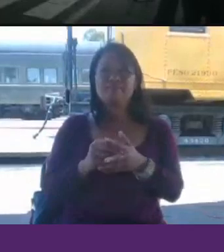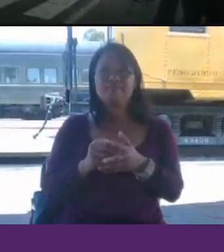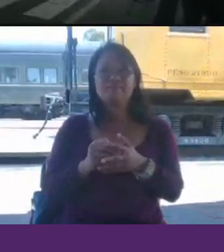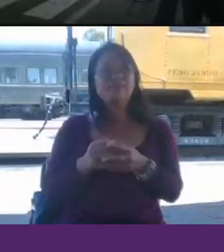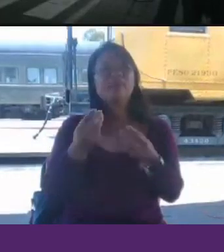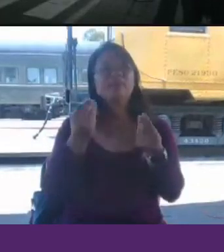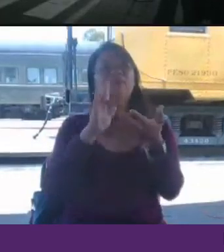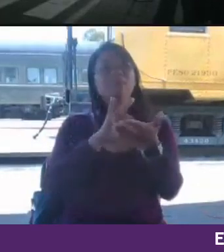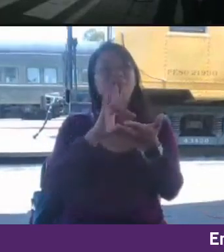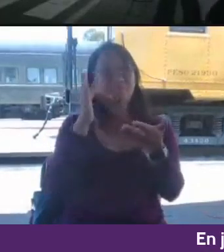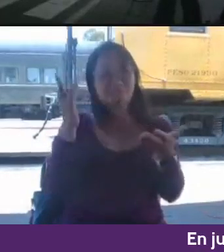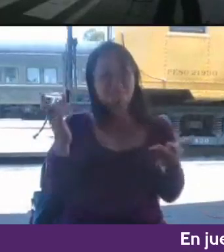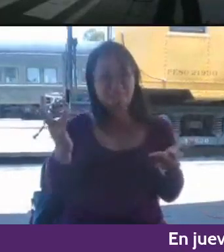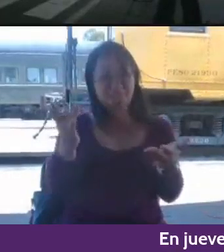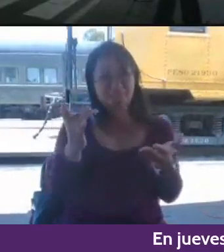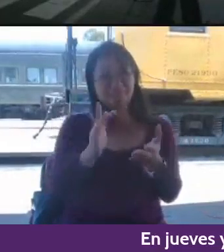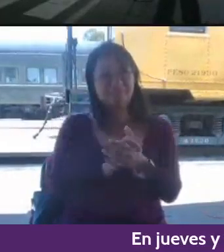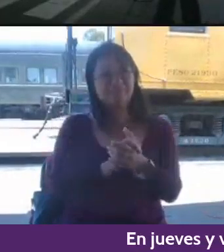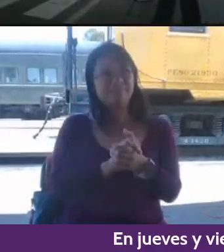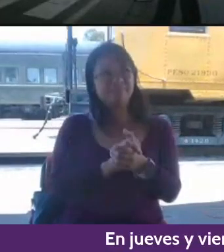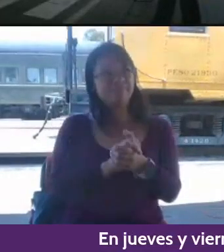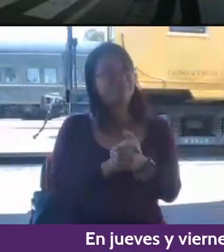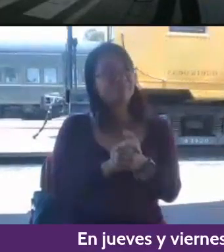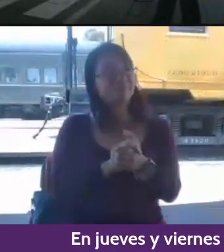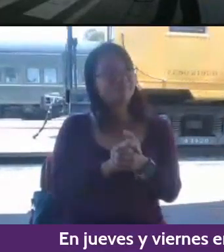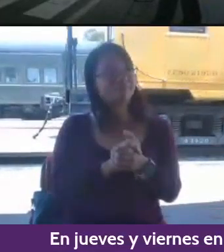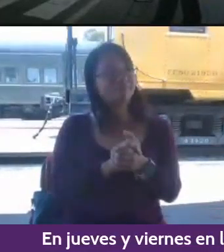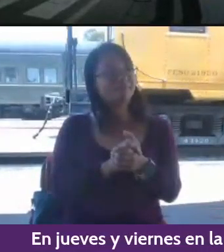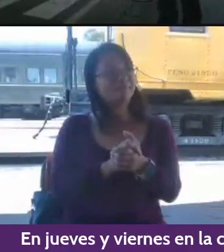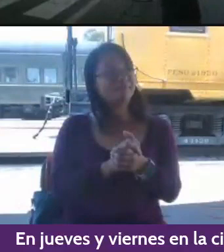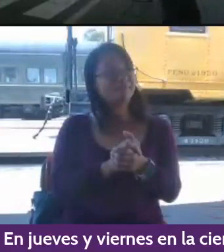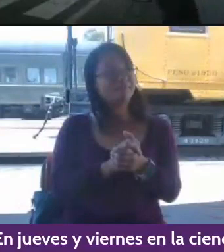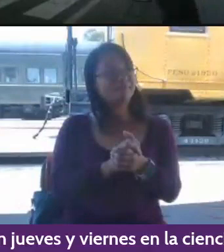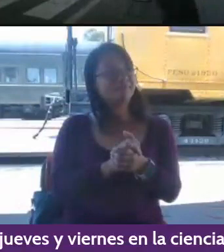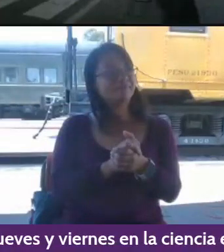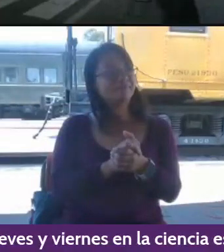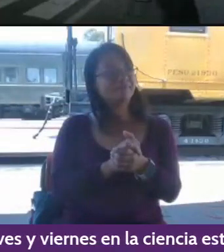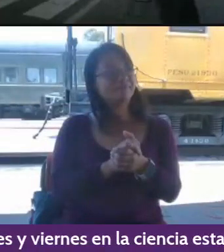Muchísimas gracias. ¿Quieres todavía hacerte preguntas? Sí,